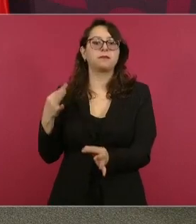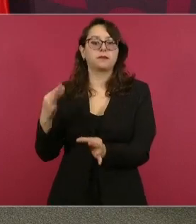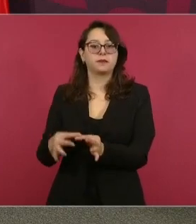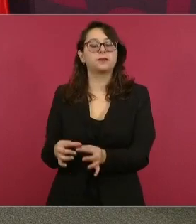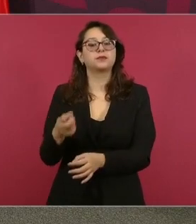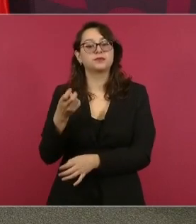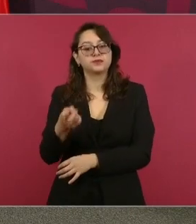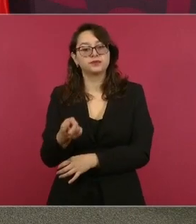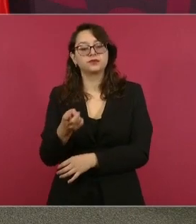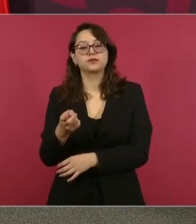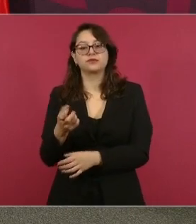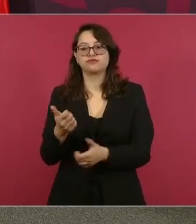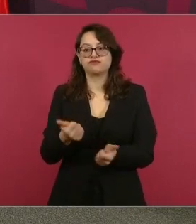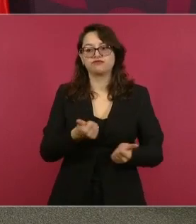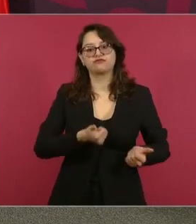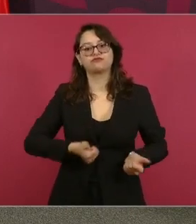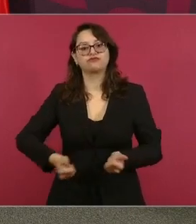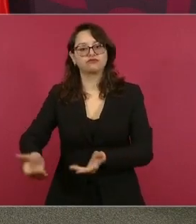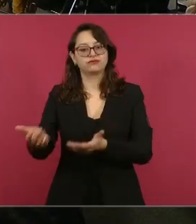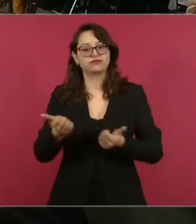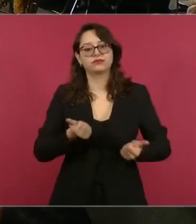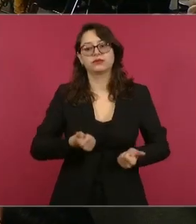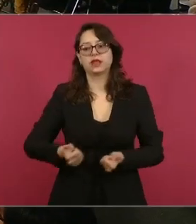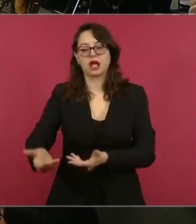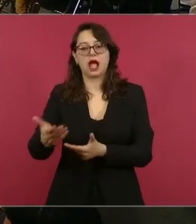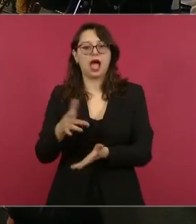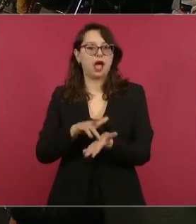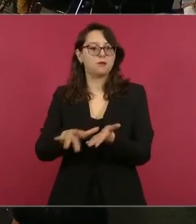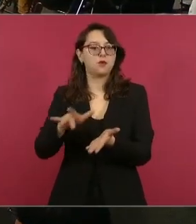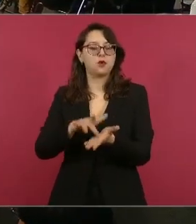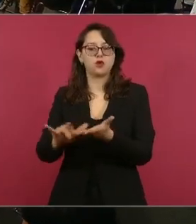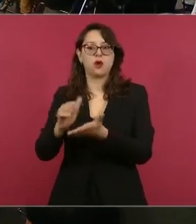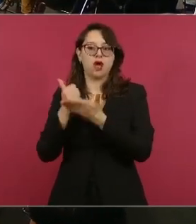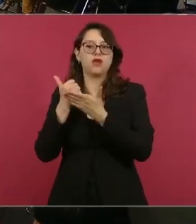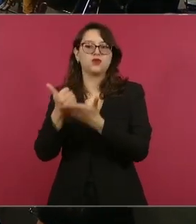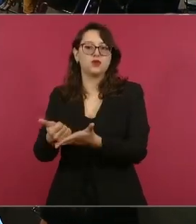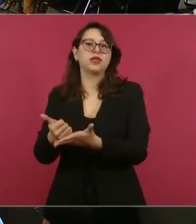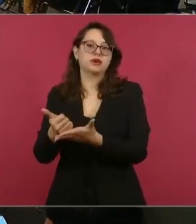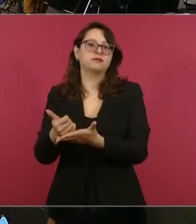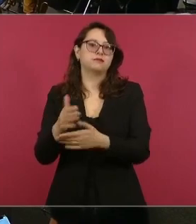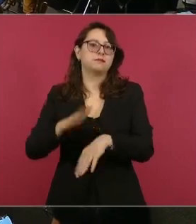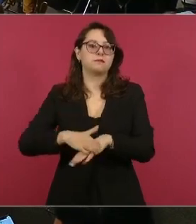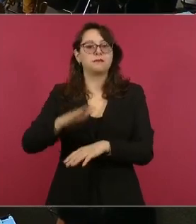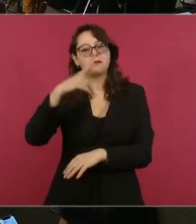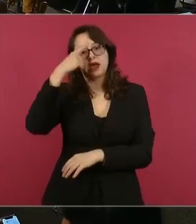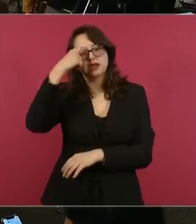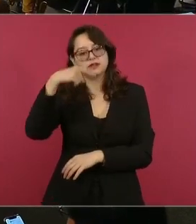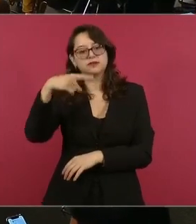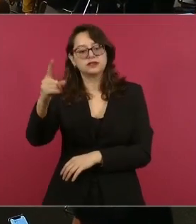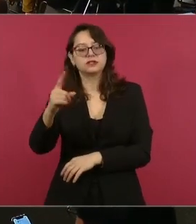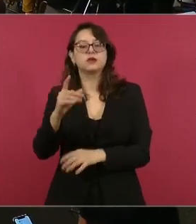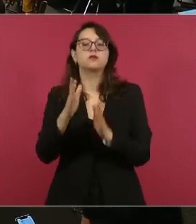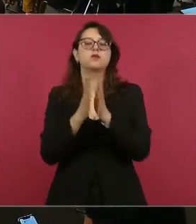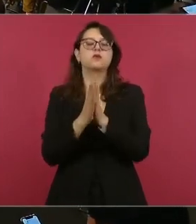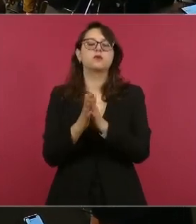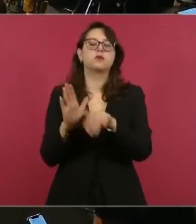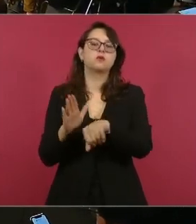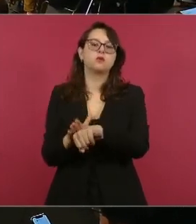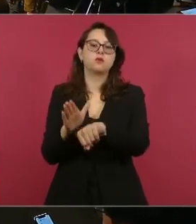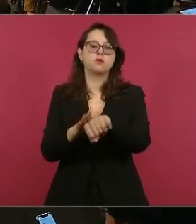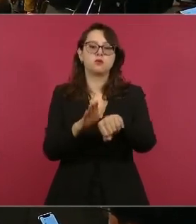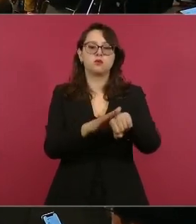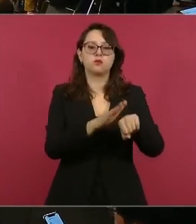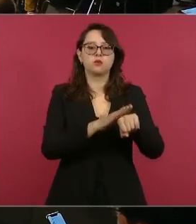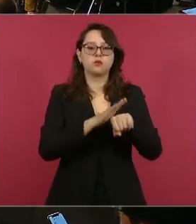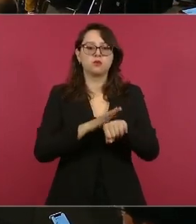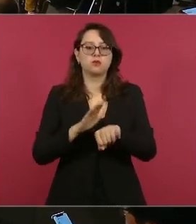pueda llegar la ayuda, aunque también pedimos ahí a la población